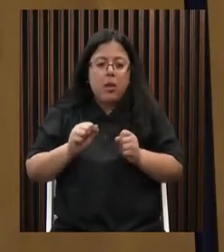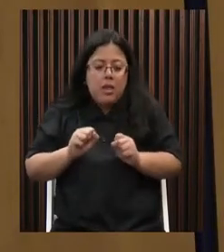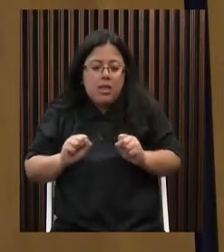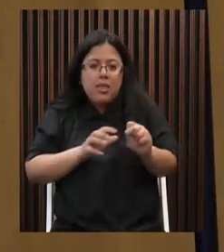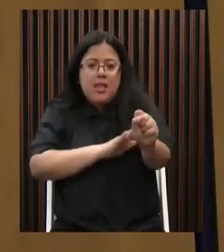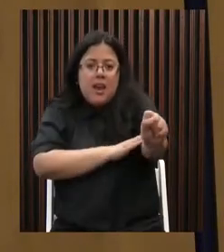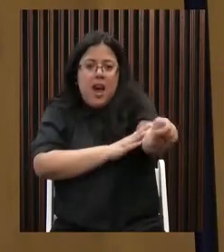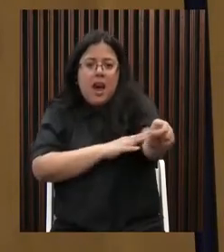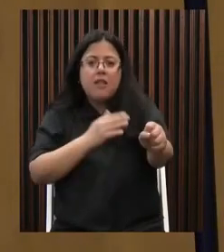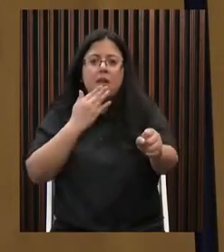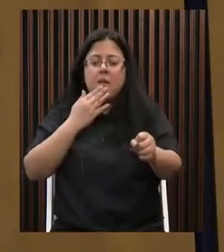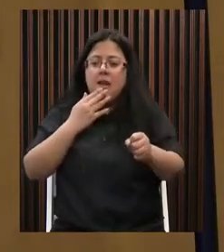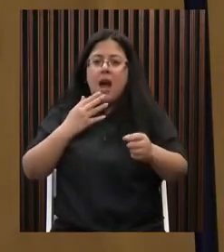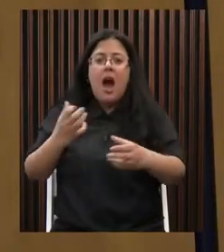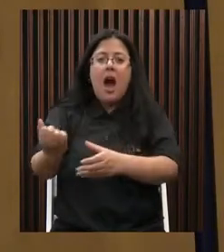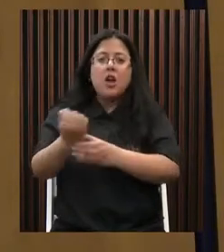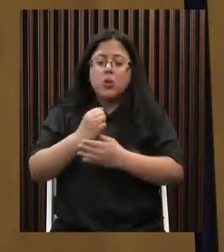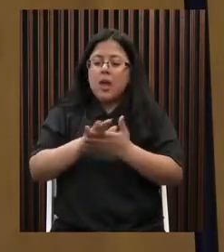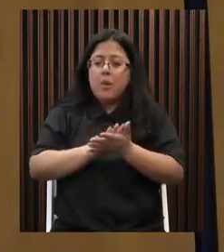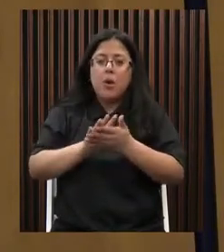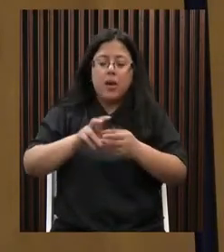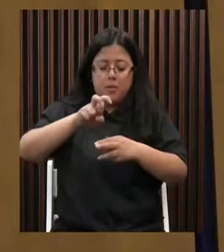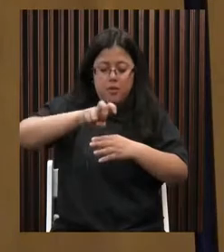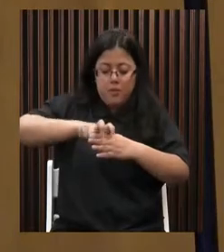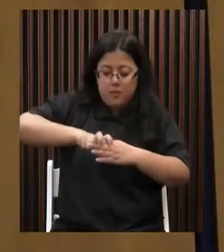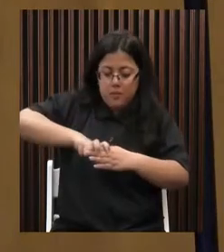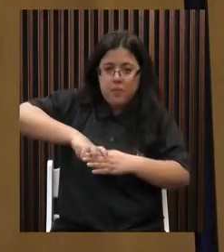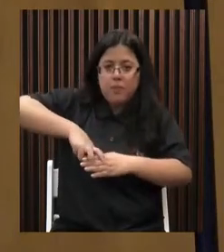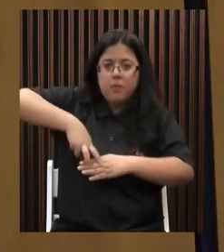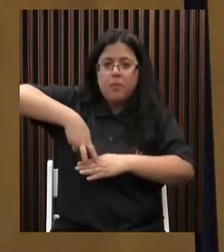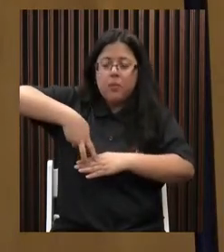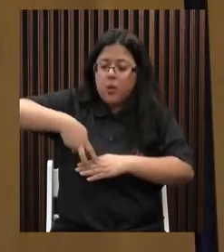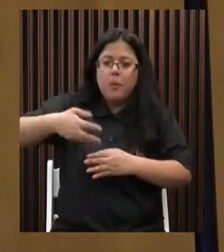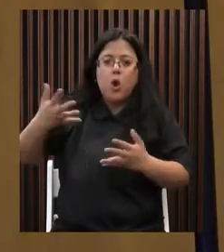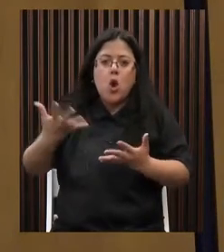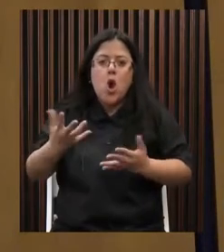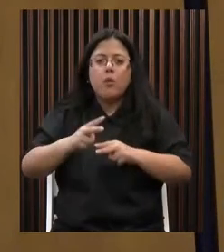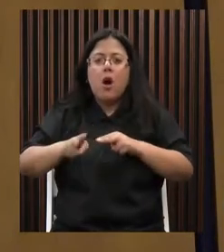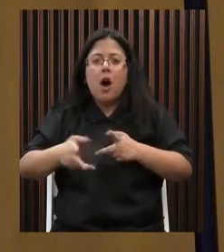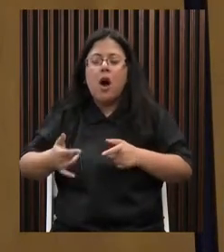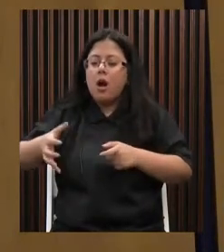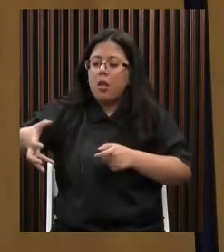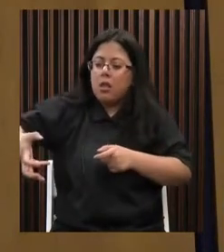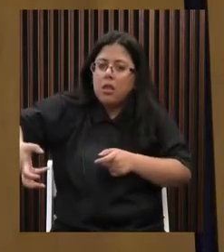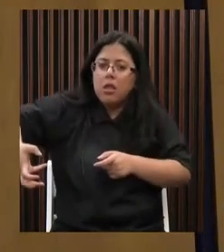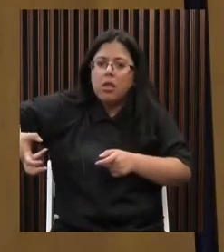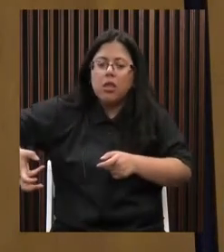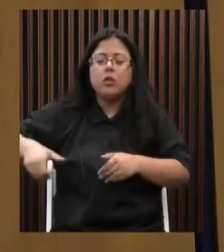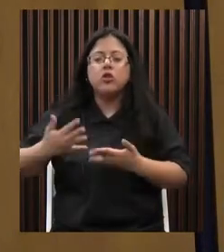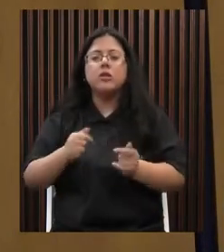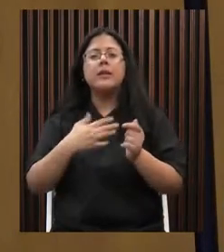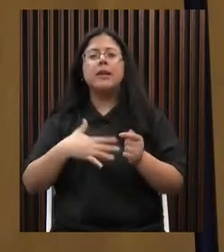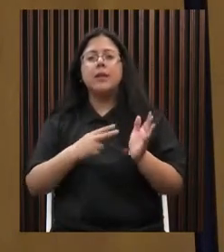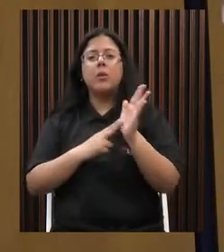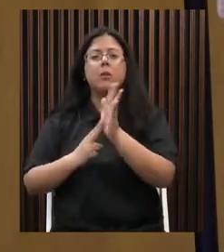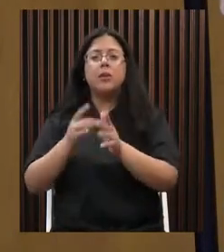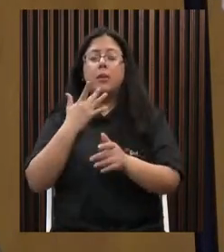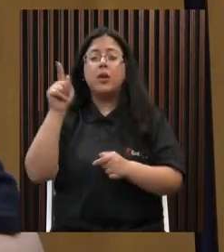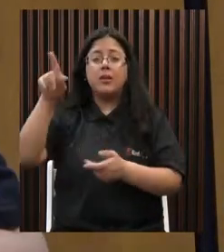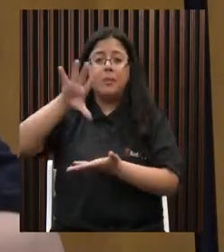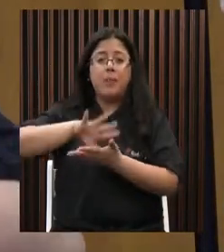ayude a moverte para pasar desde la taza del baño a otra parte, es esto lo que queremos presentar en el Reino